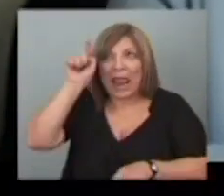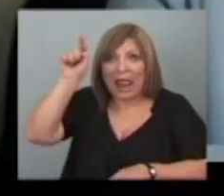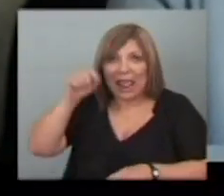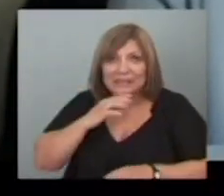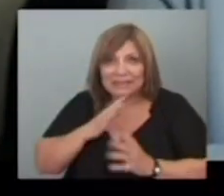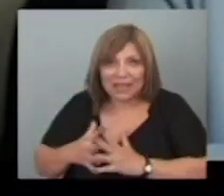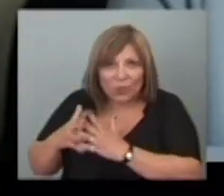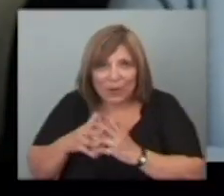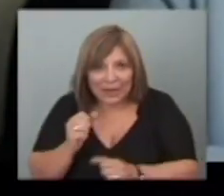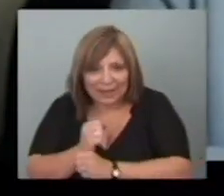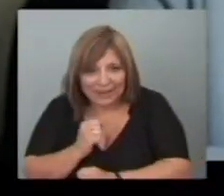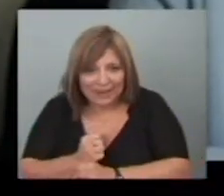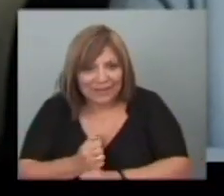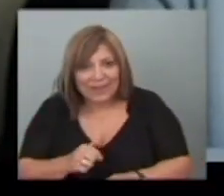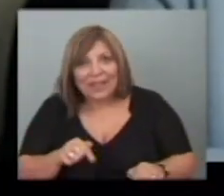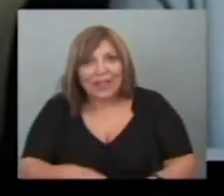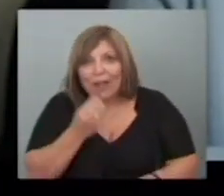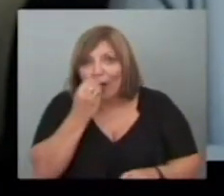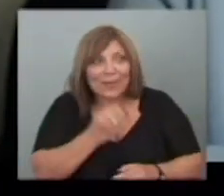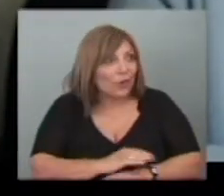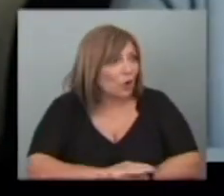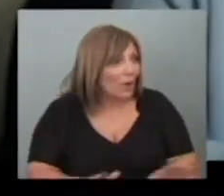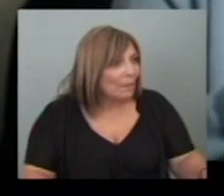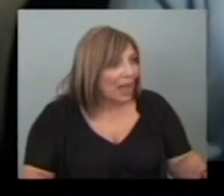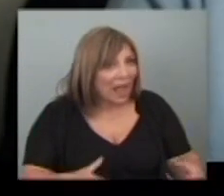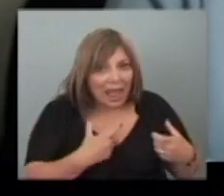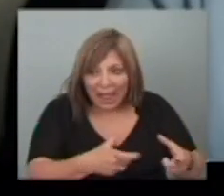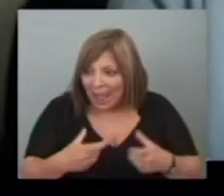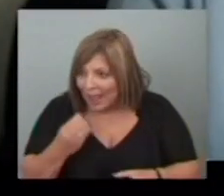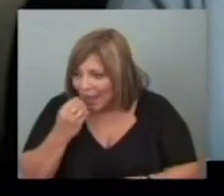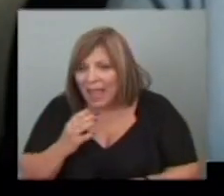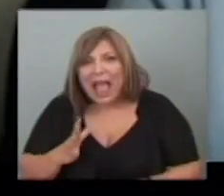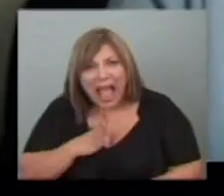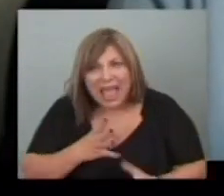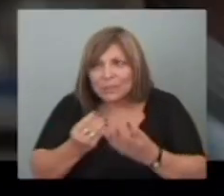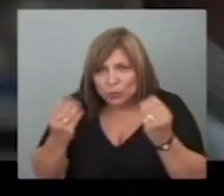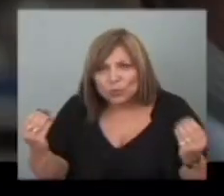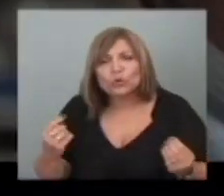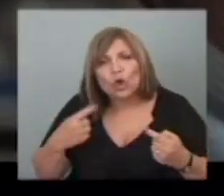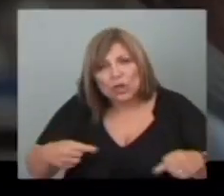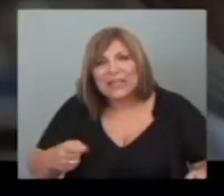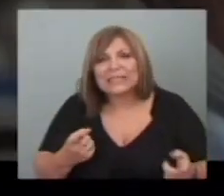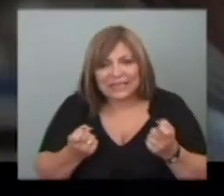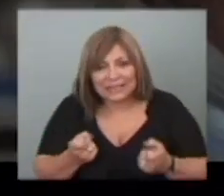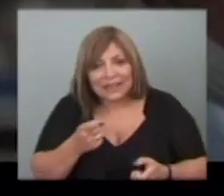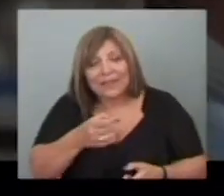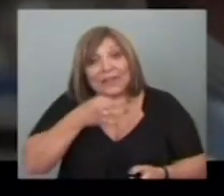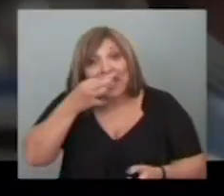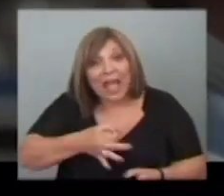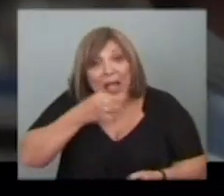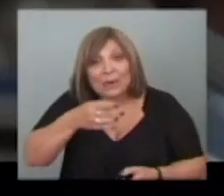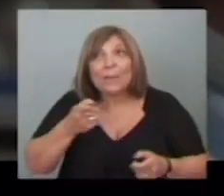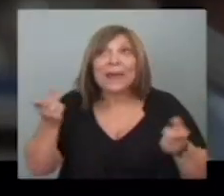y no hay más merenderos, no hay más comedores. Es decir, a pesar de que hay mucho todavía para mejorar. Como vocera de los retornados,